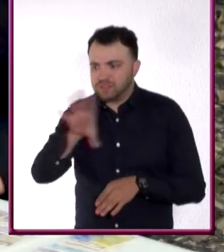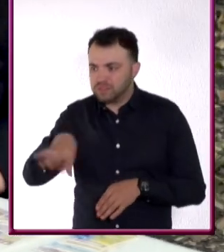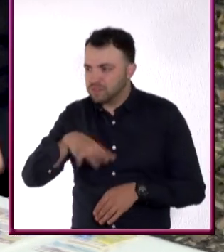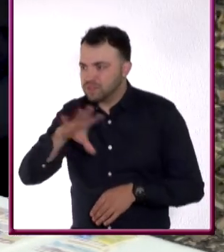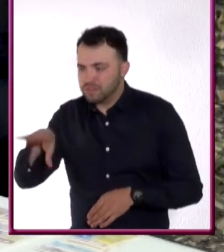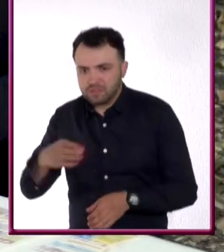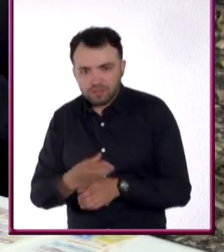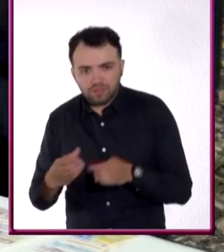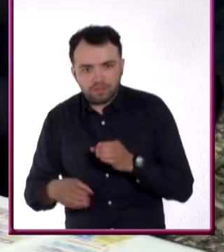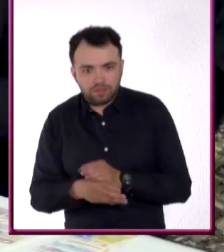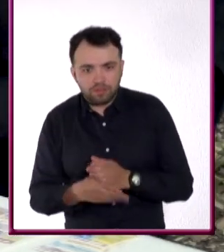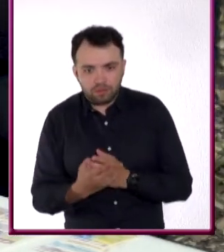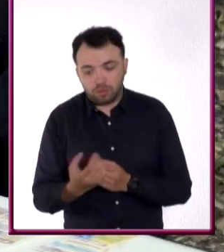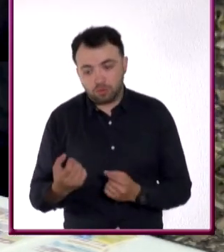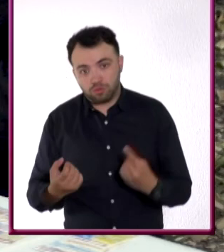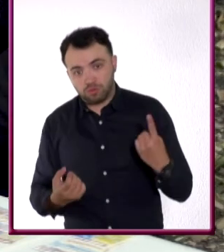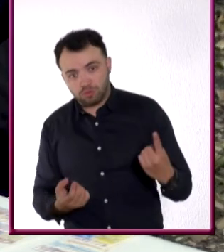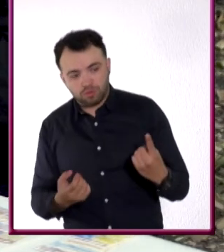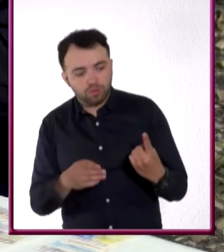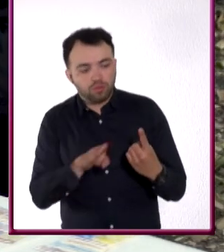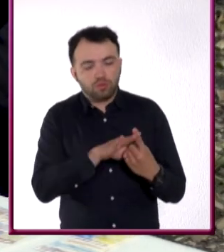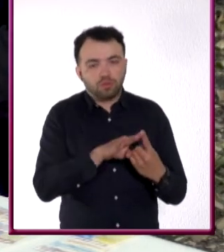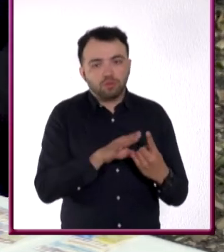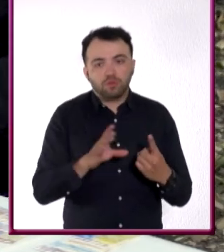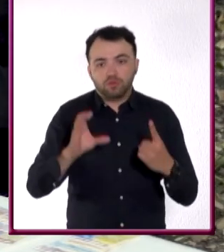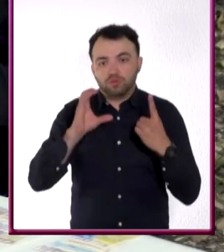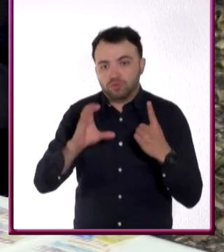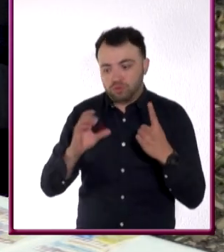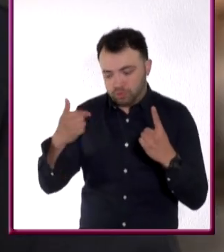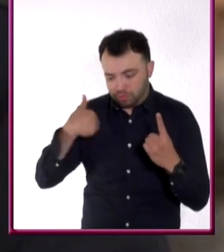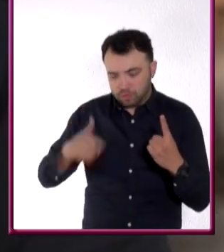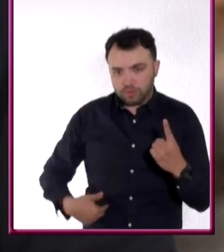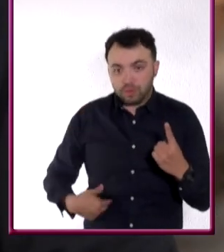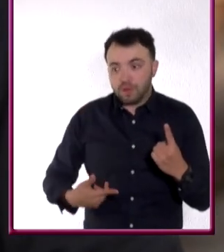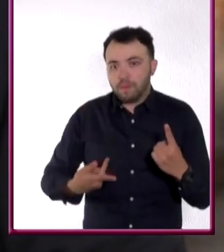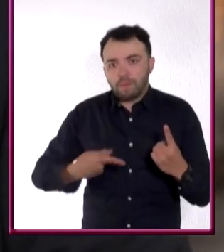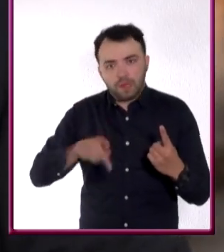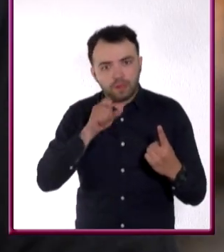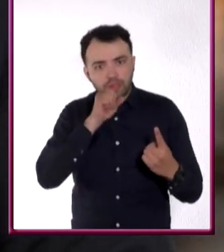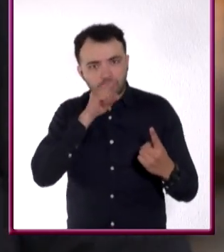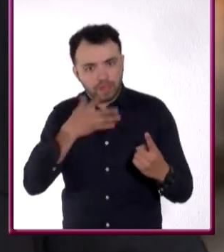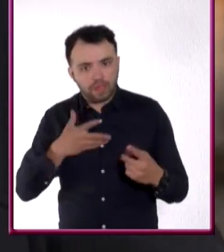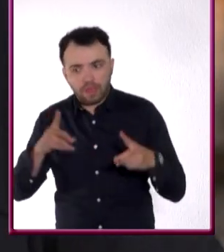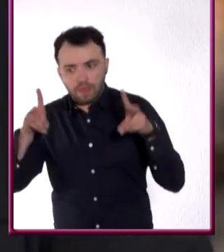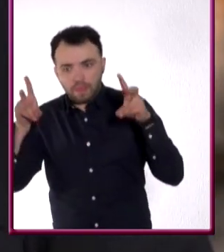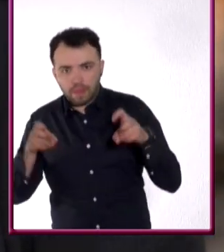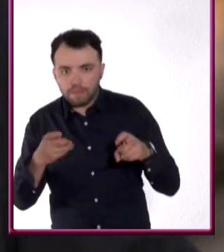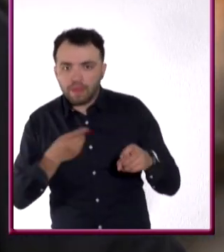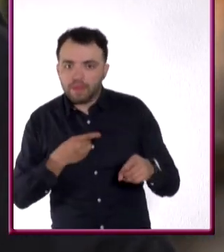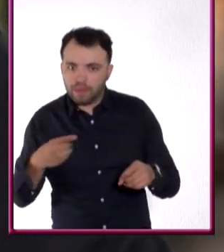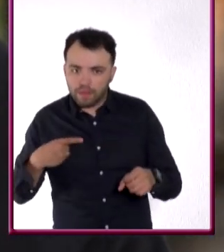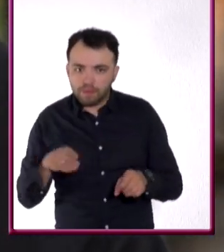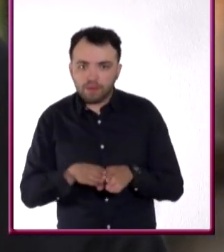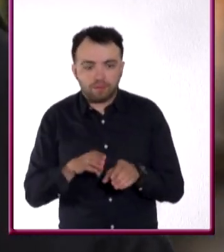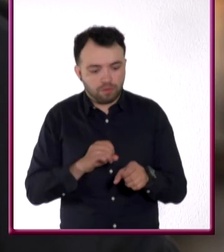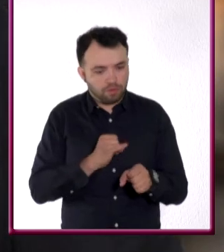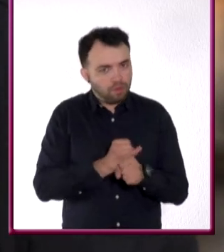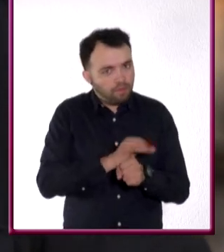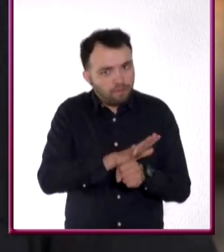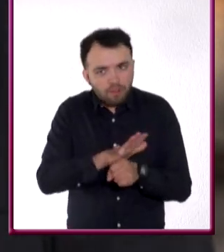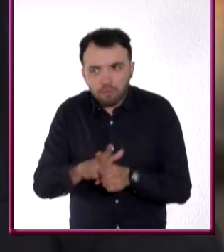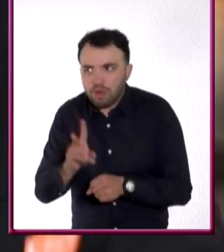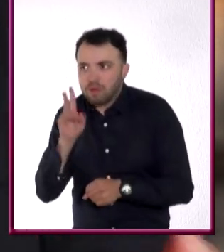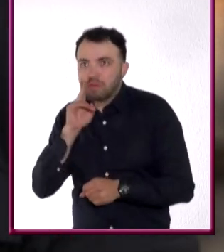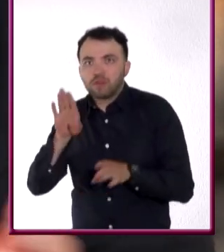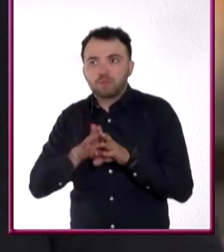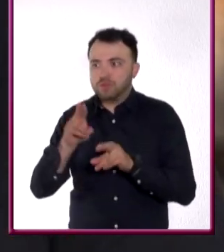está todo esto para cuidarnos a nivel personal. También está el tema de estar informados, con las métricas y datos de las curvas de contagio.